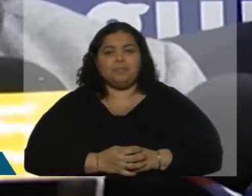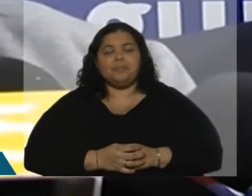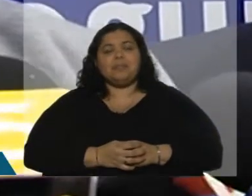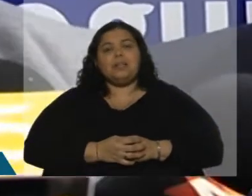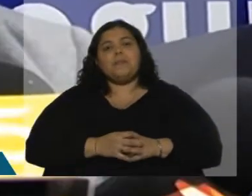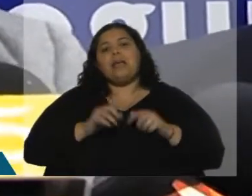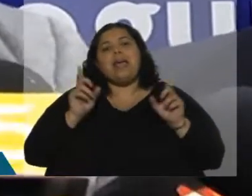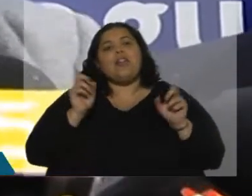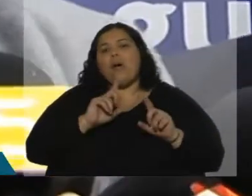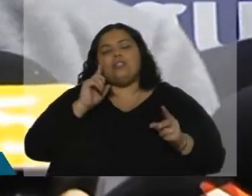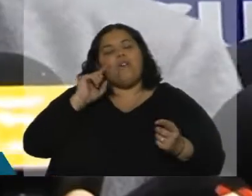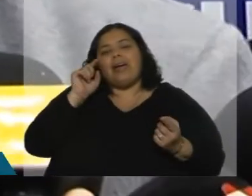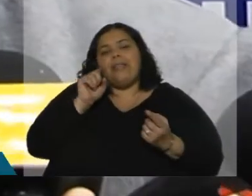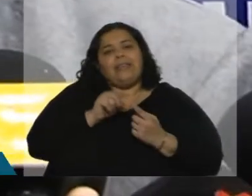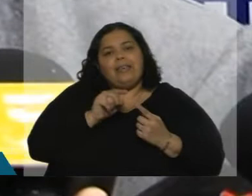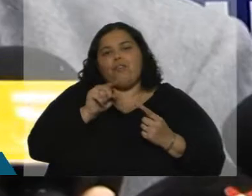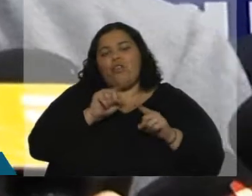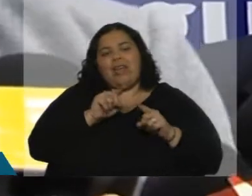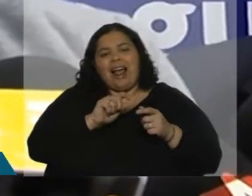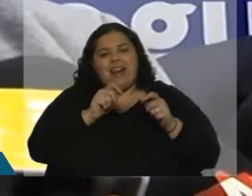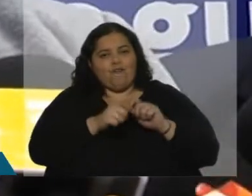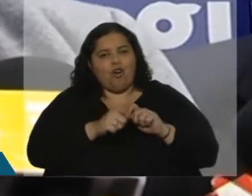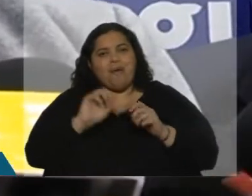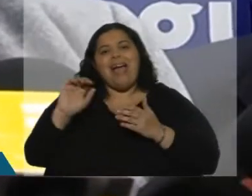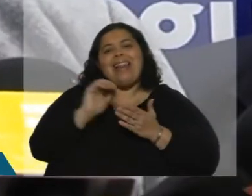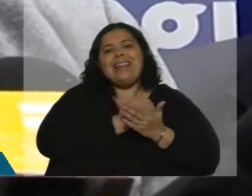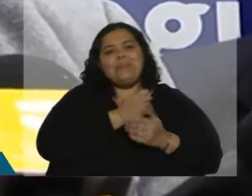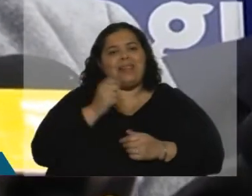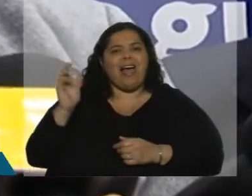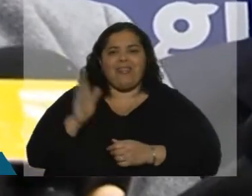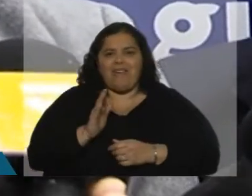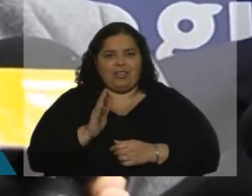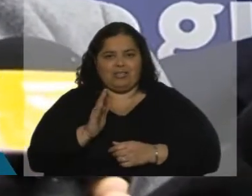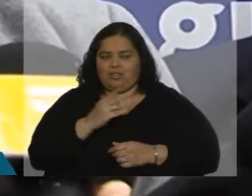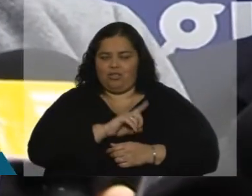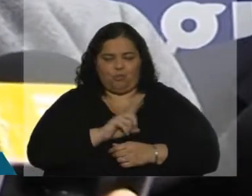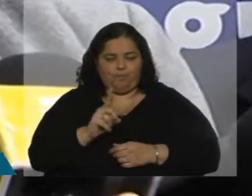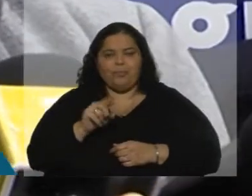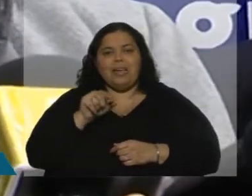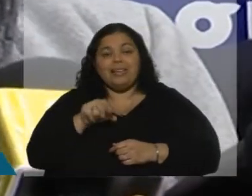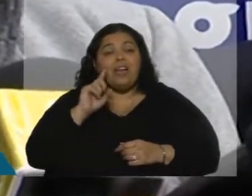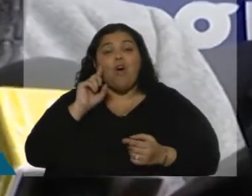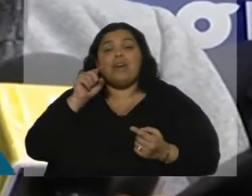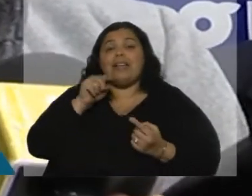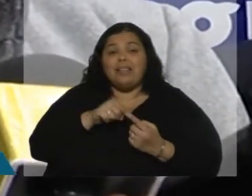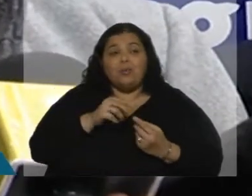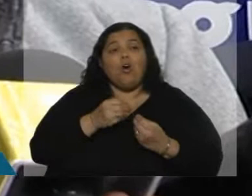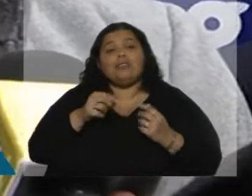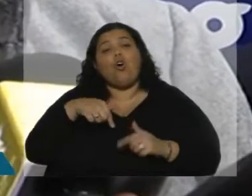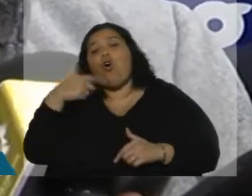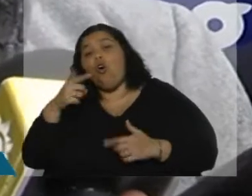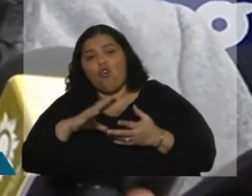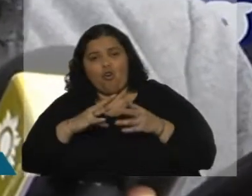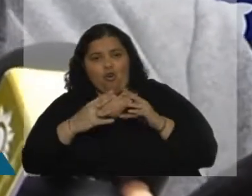objetivo de la reforma eliminar el déficit es ese objetivo implicaría un nivel de